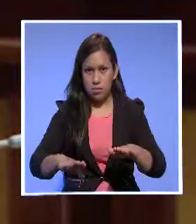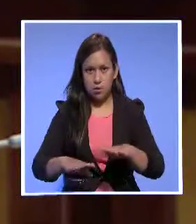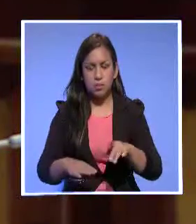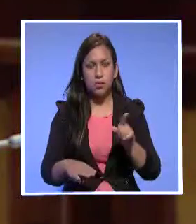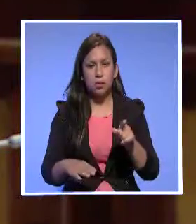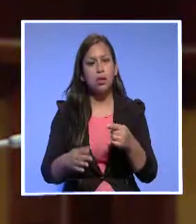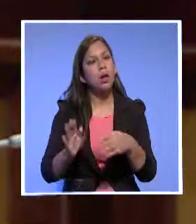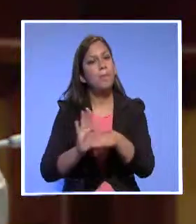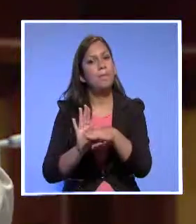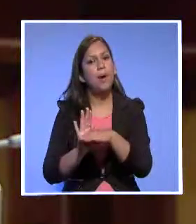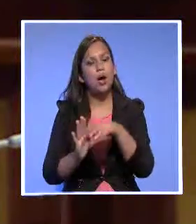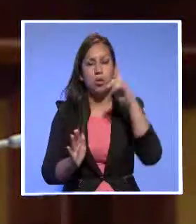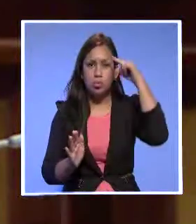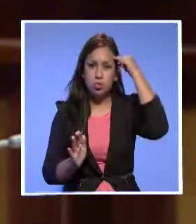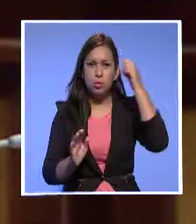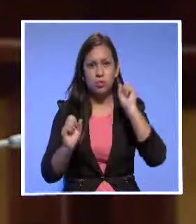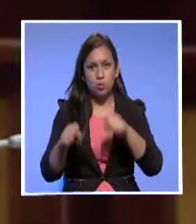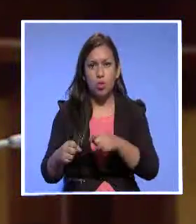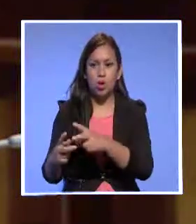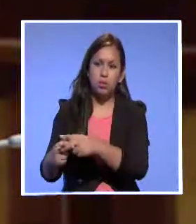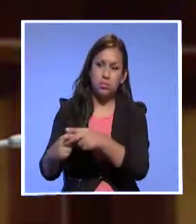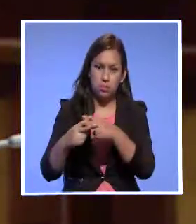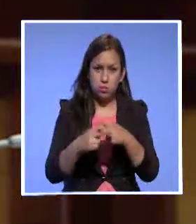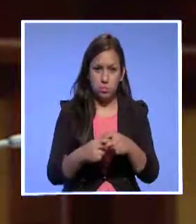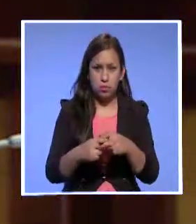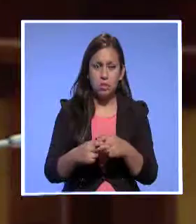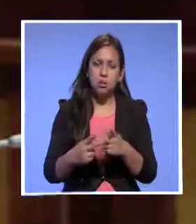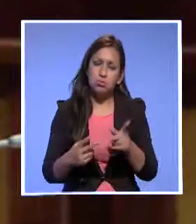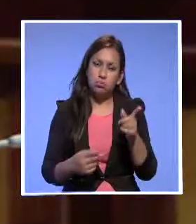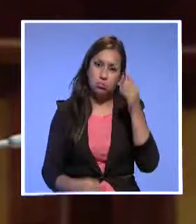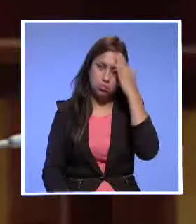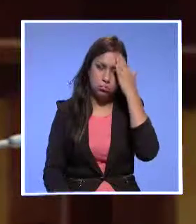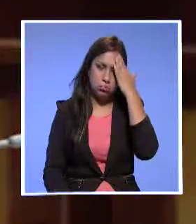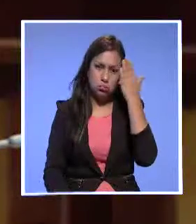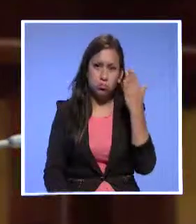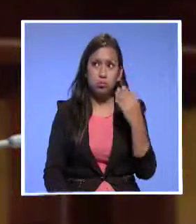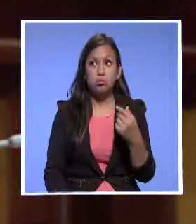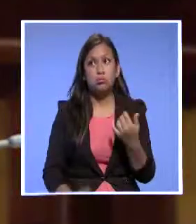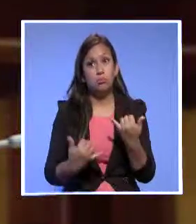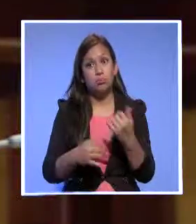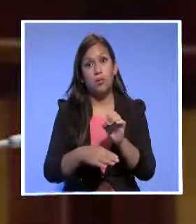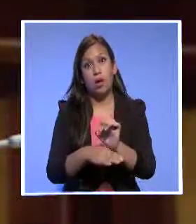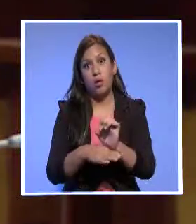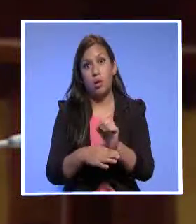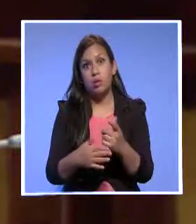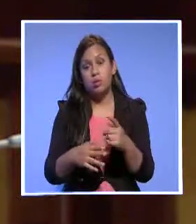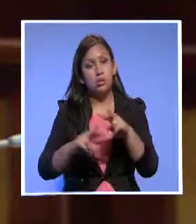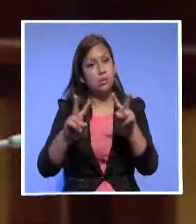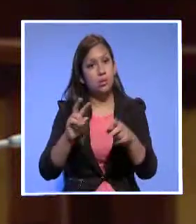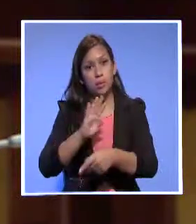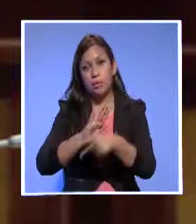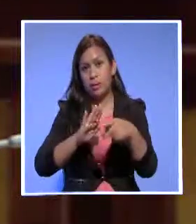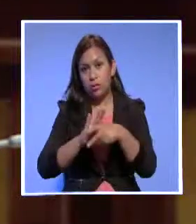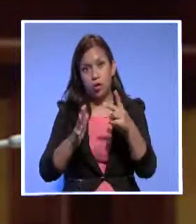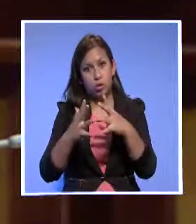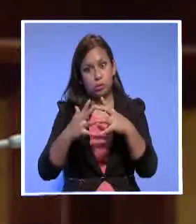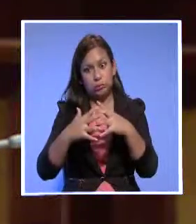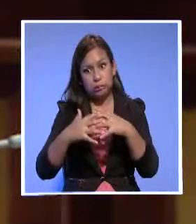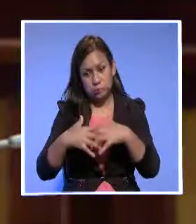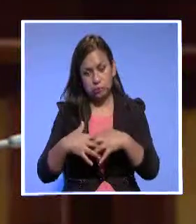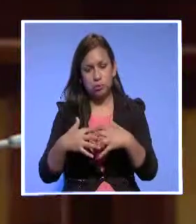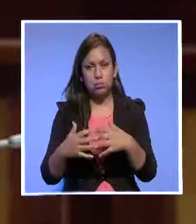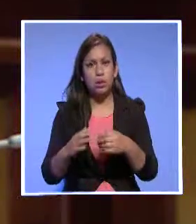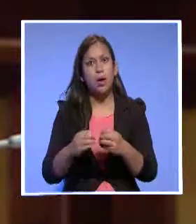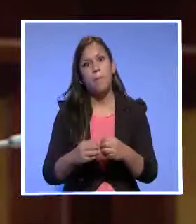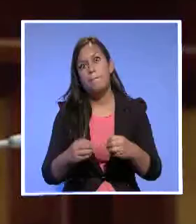del banco del estado prácticamente sacarlos pero bueno sabemos la situación que atraviesa del país por la situación del precio del petróleo más el problema del